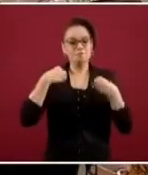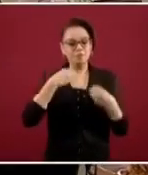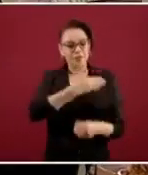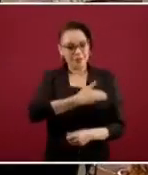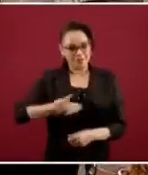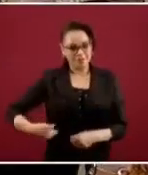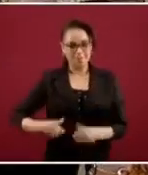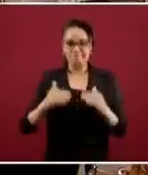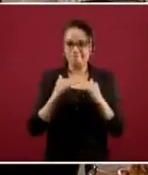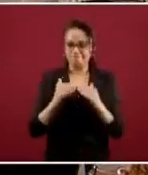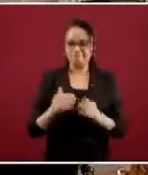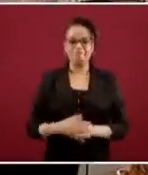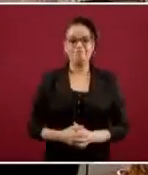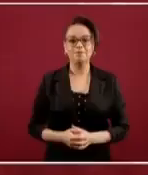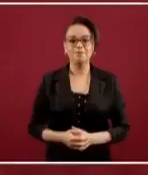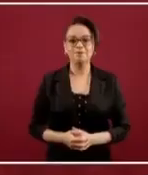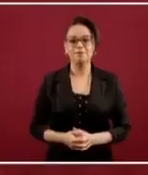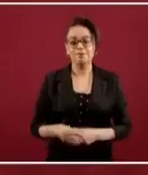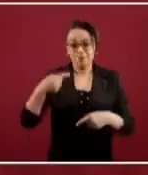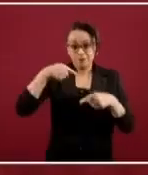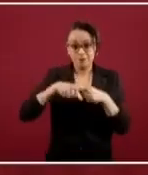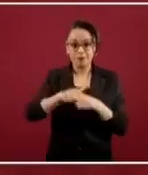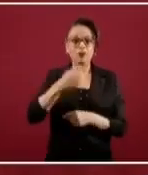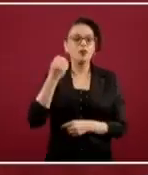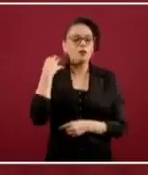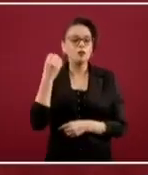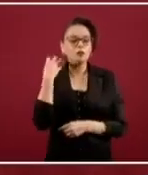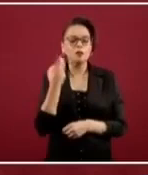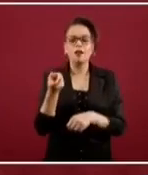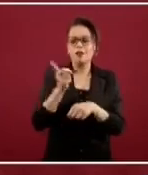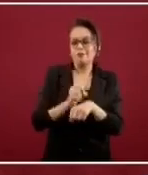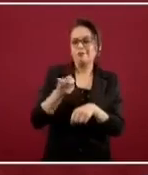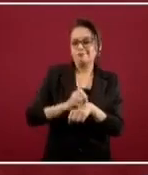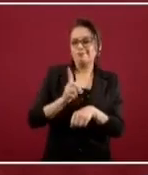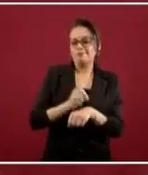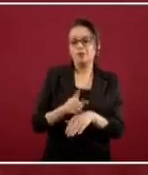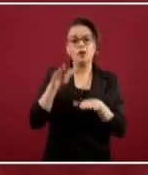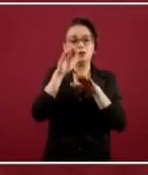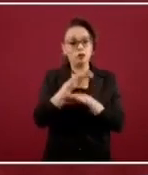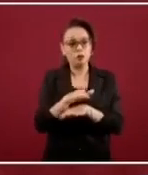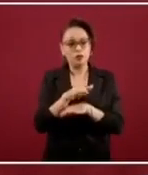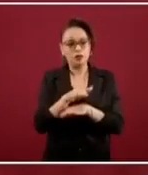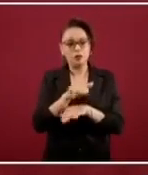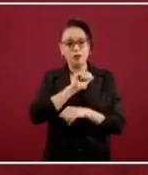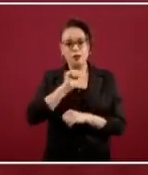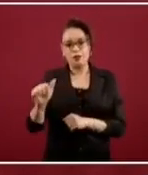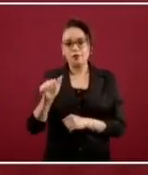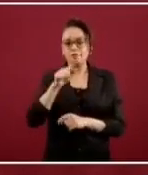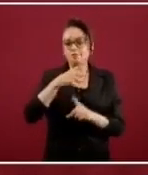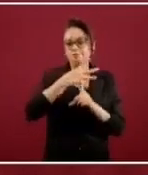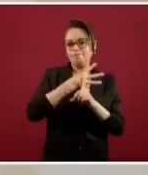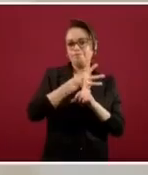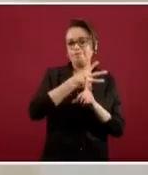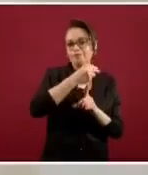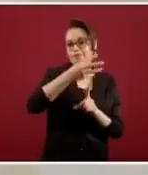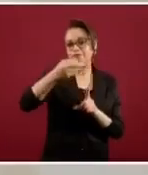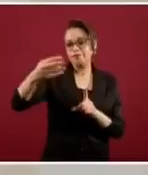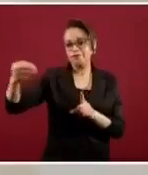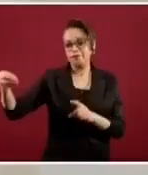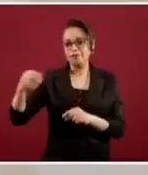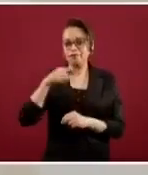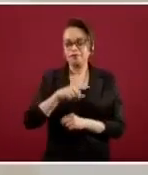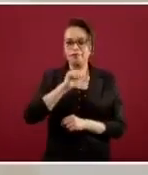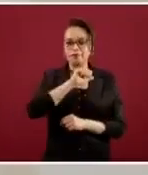vamos a iniciar la conferencia de prensa diaria sobre la situación de la pandemia por el nuevo